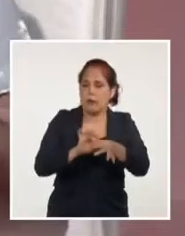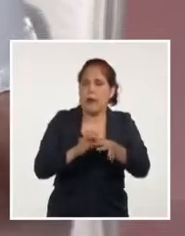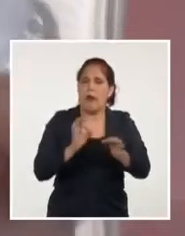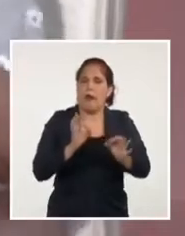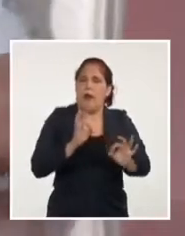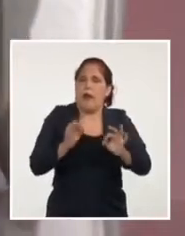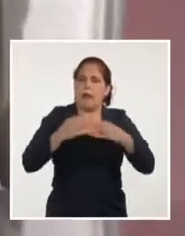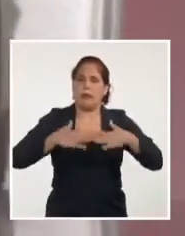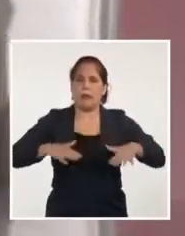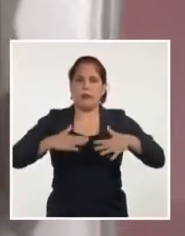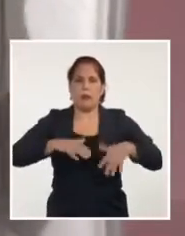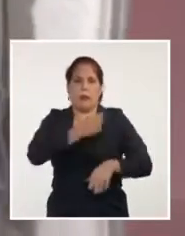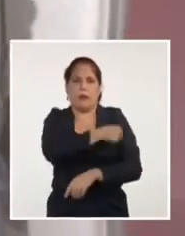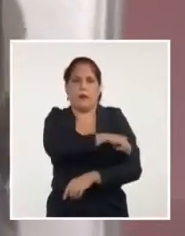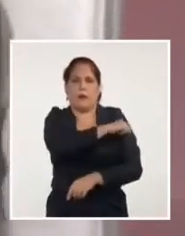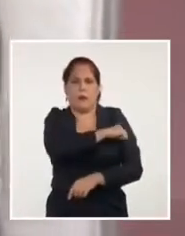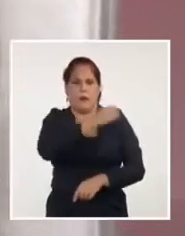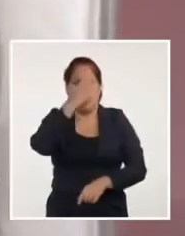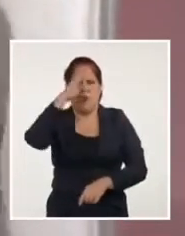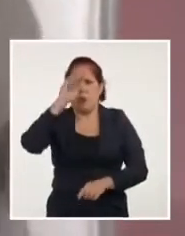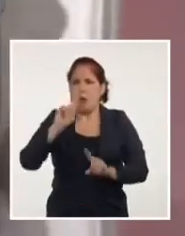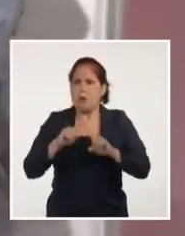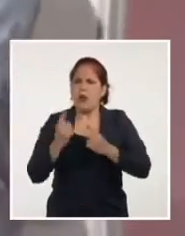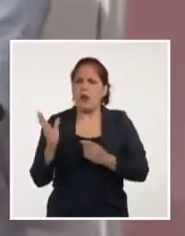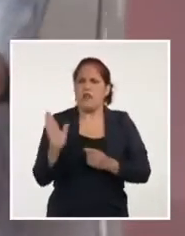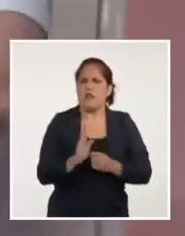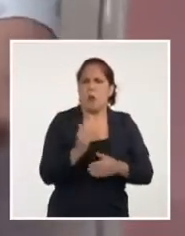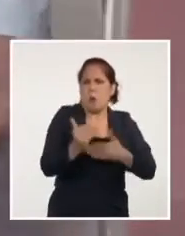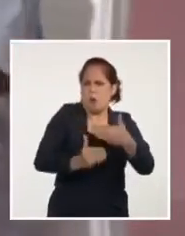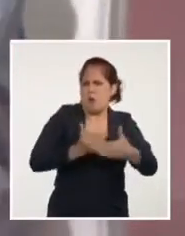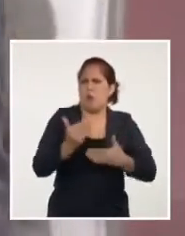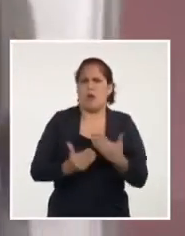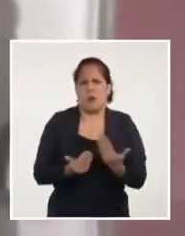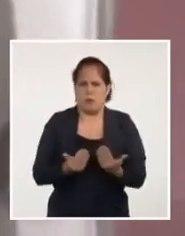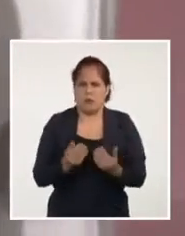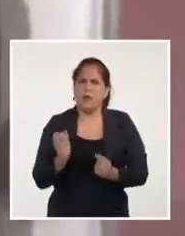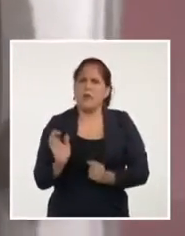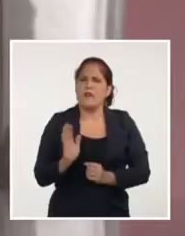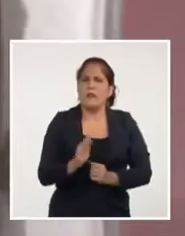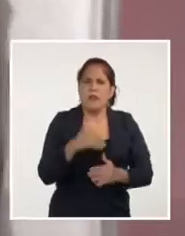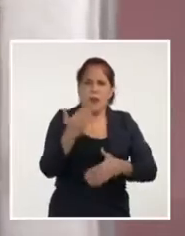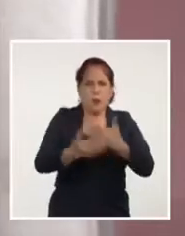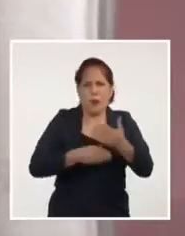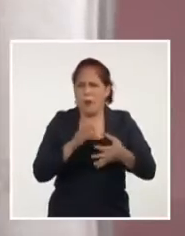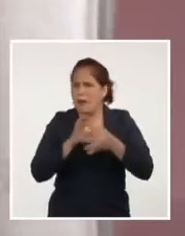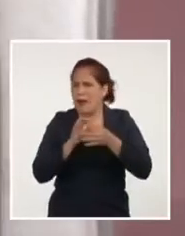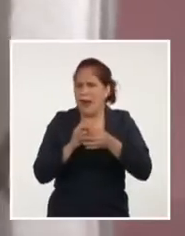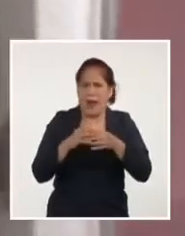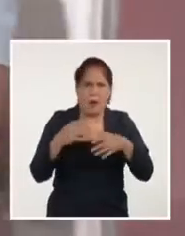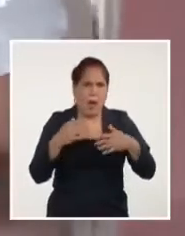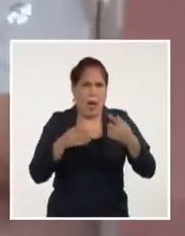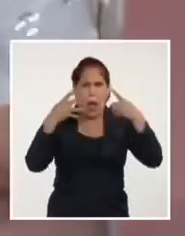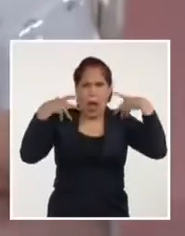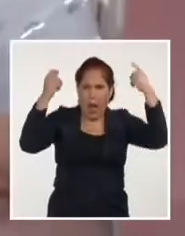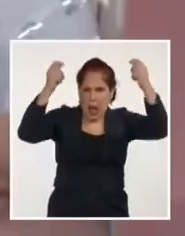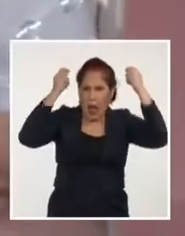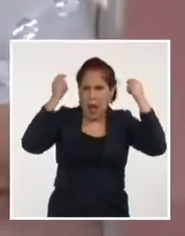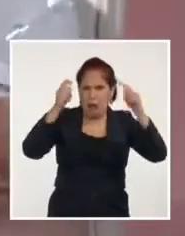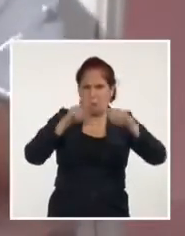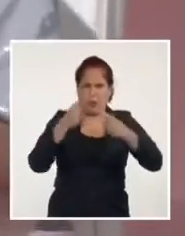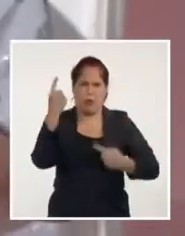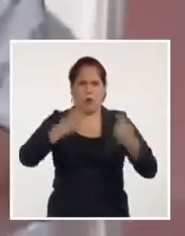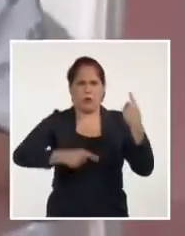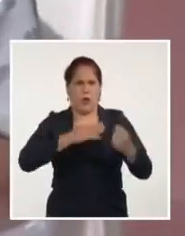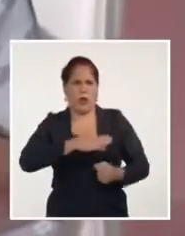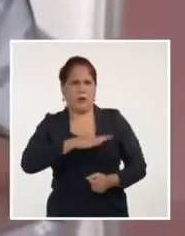Bien, ¿por qué viene? ¿Por qué se viene a buscar la desestabilización? ¿Por qué se viene a buscar el dañar la imagen de esa tranquilidad ciudadana?